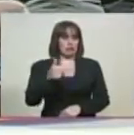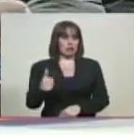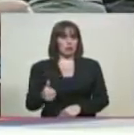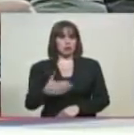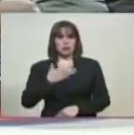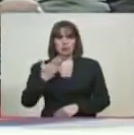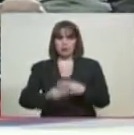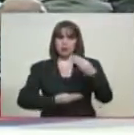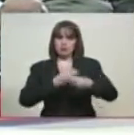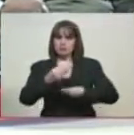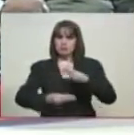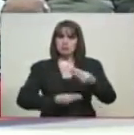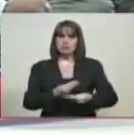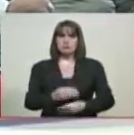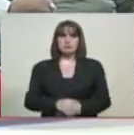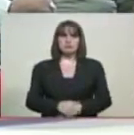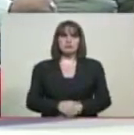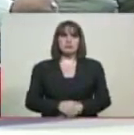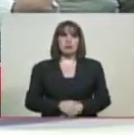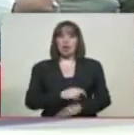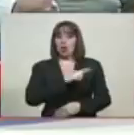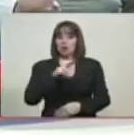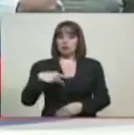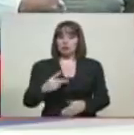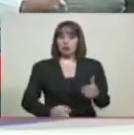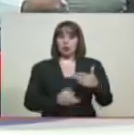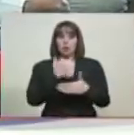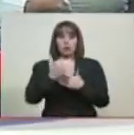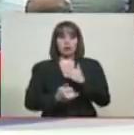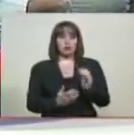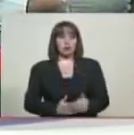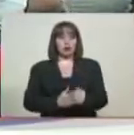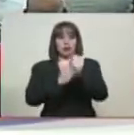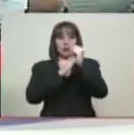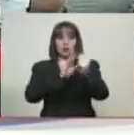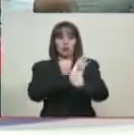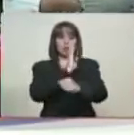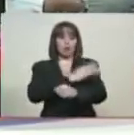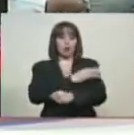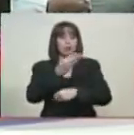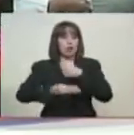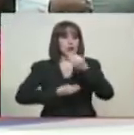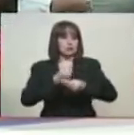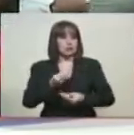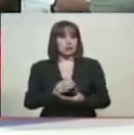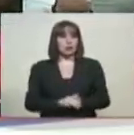y solo nosotros tenemos el proyecto el liderazgo el poder para hacerlo